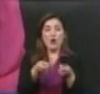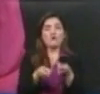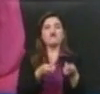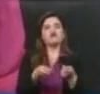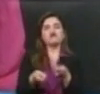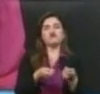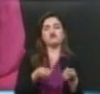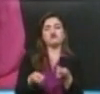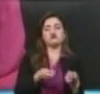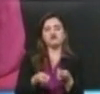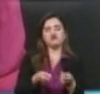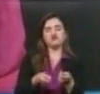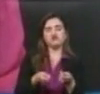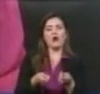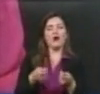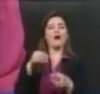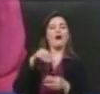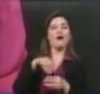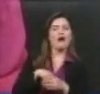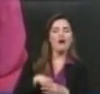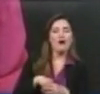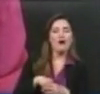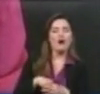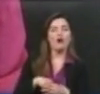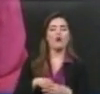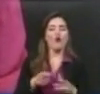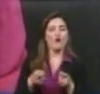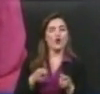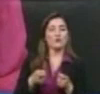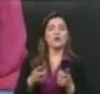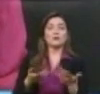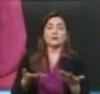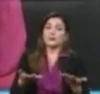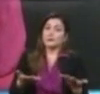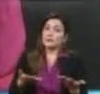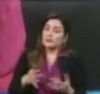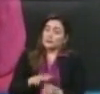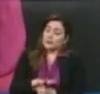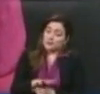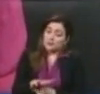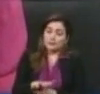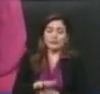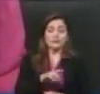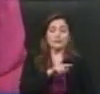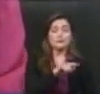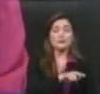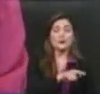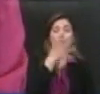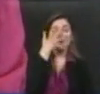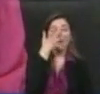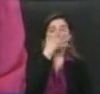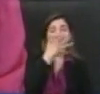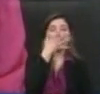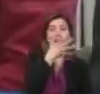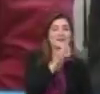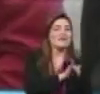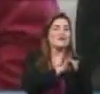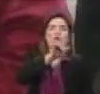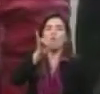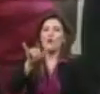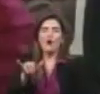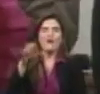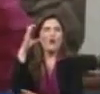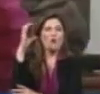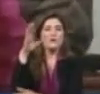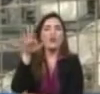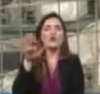agencias y por supuesto que eso también impacta. O sea, lo que pasa en San Lorenzo es un espejo de lo que pasa en Tumaco. Y